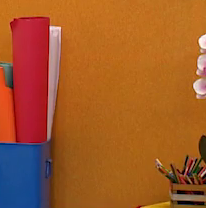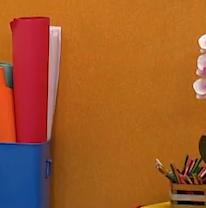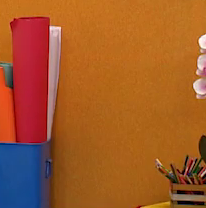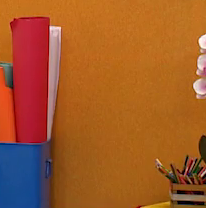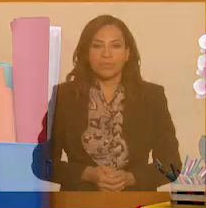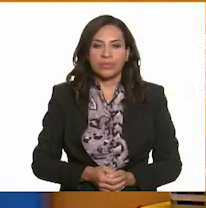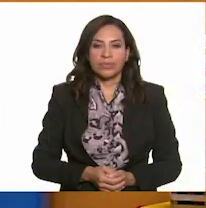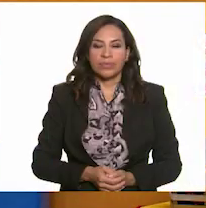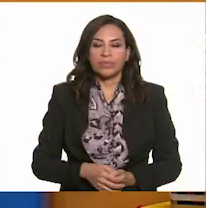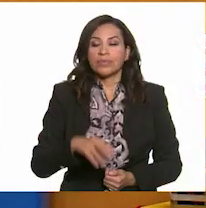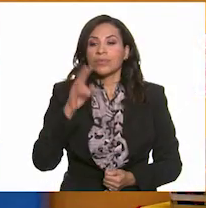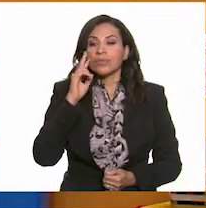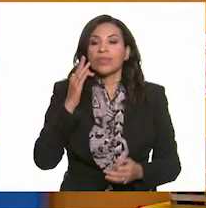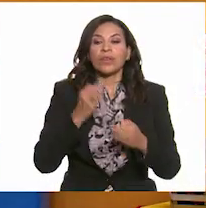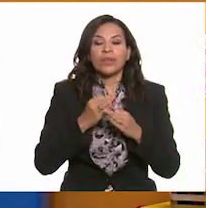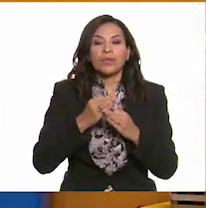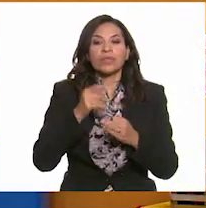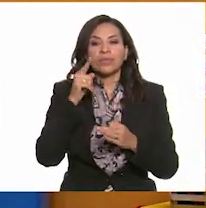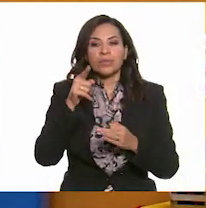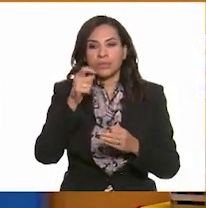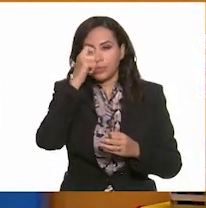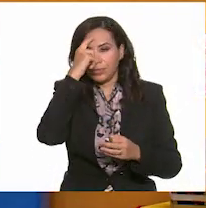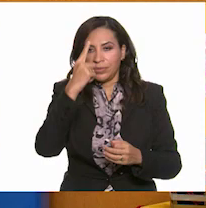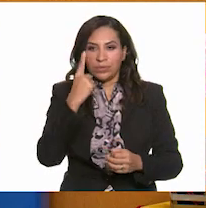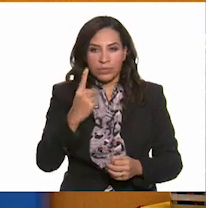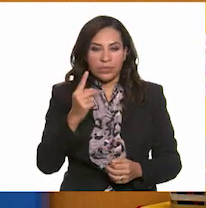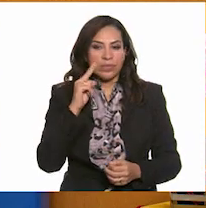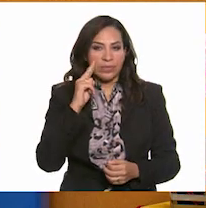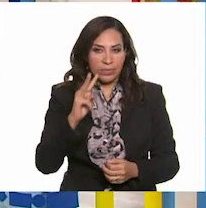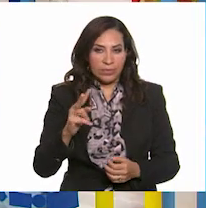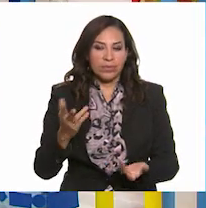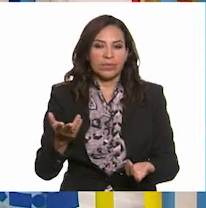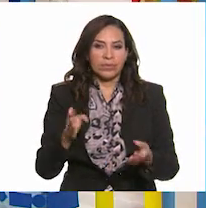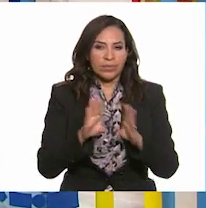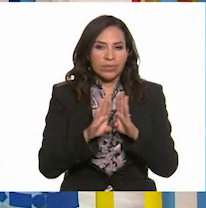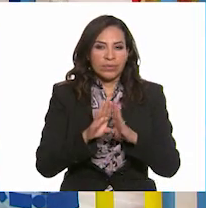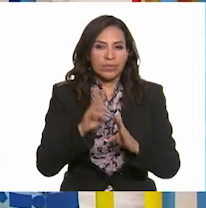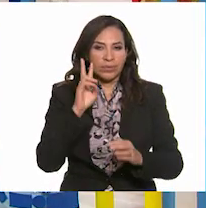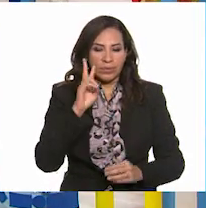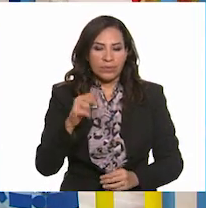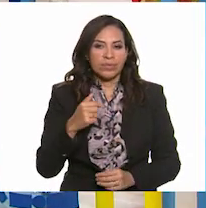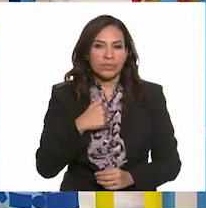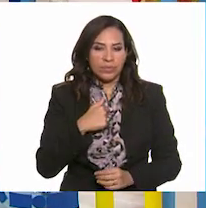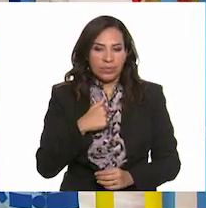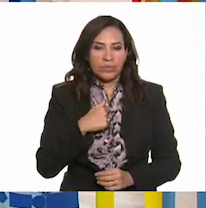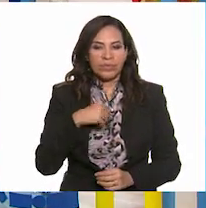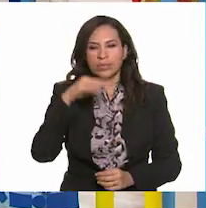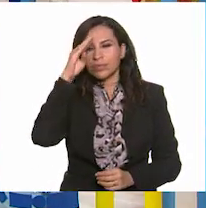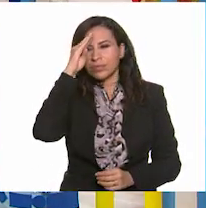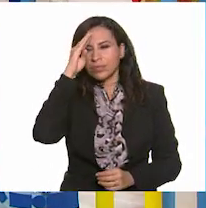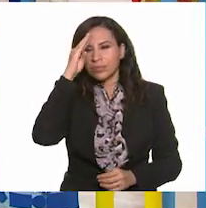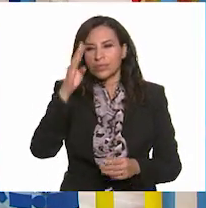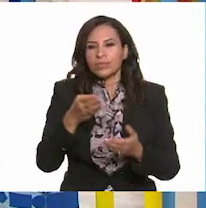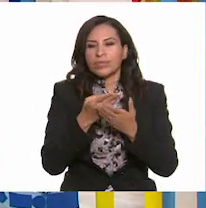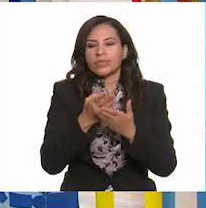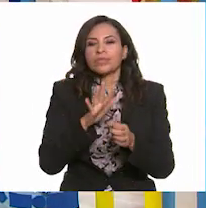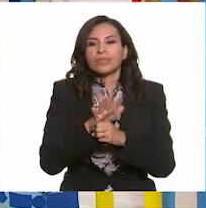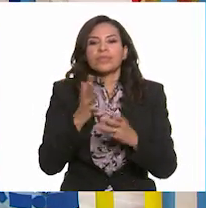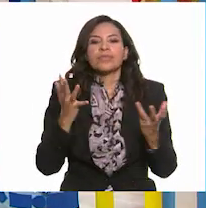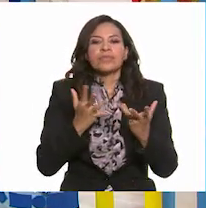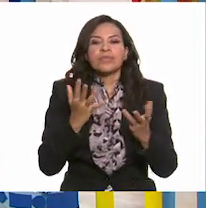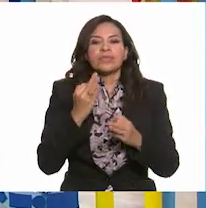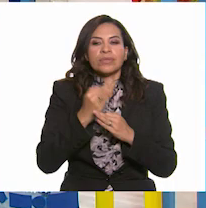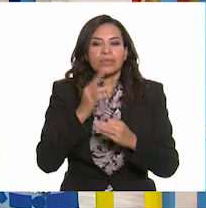Ahora, ¿qué te parece si tú inventas uno? Muy bien. A ver, yo les propongo que